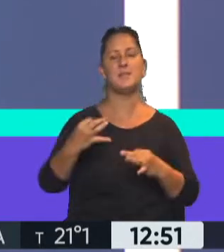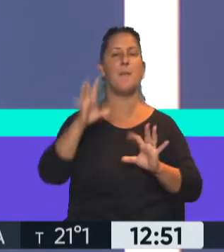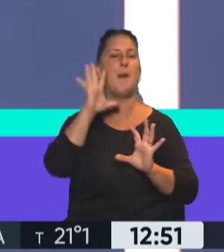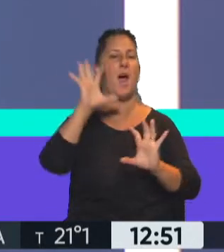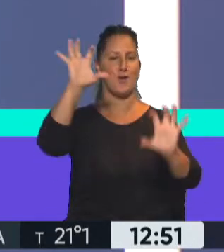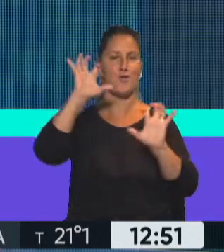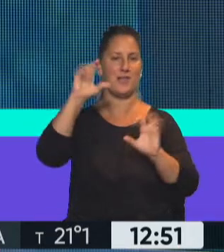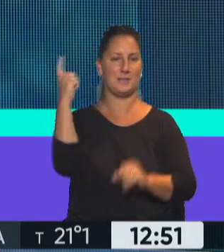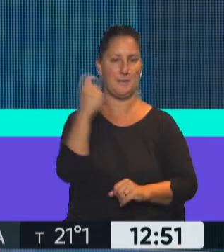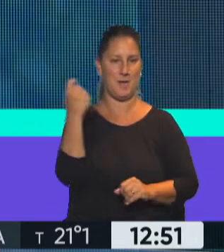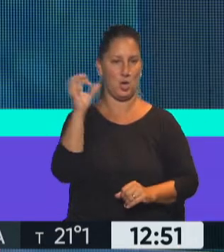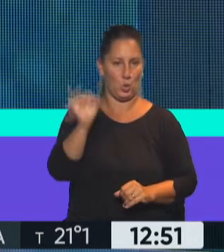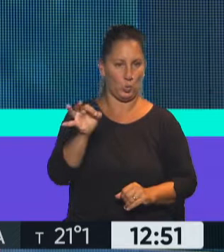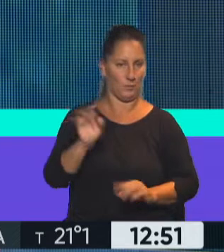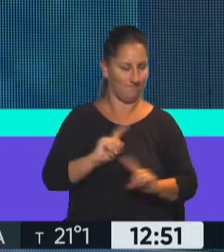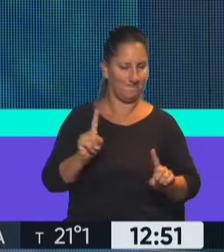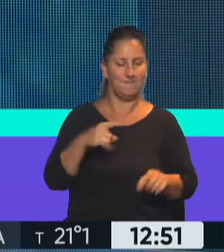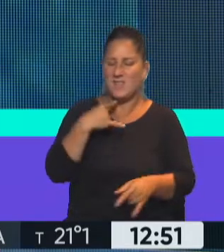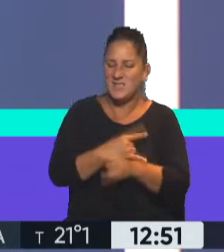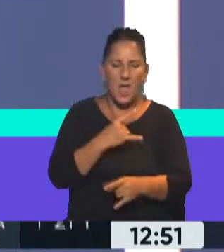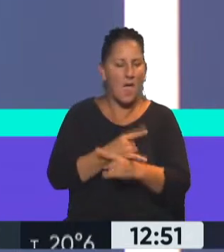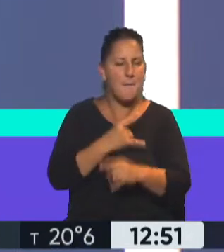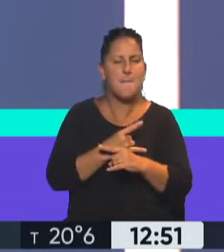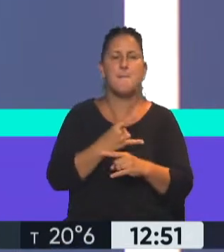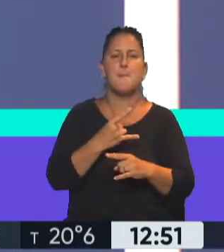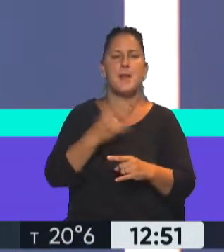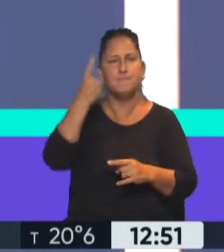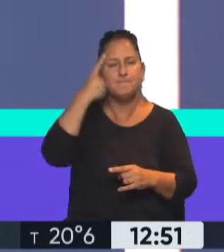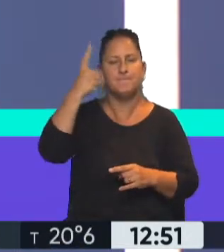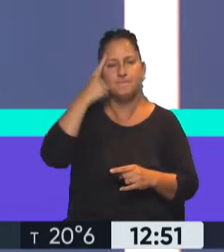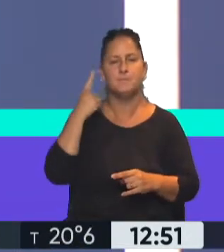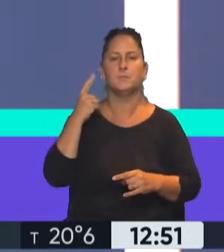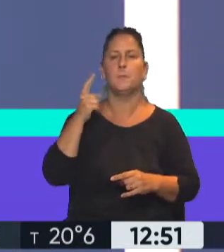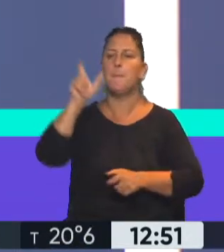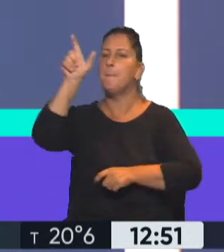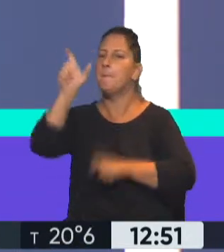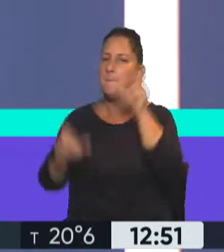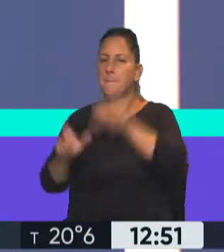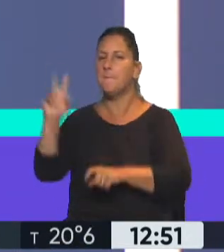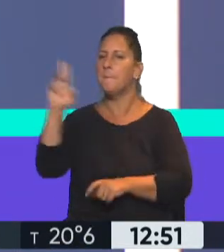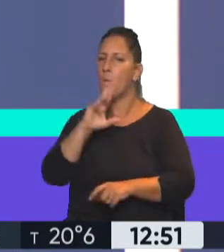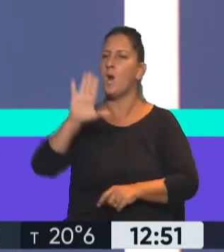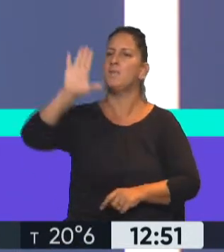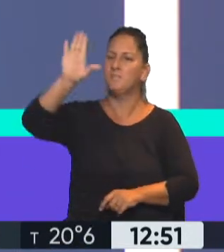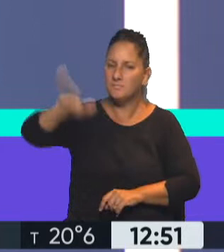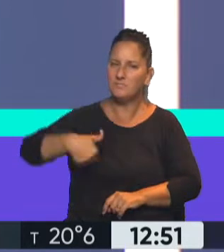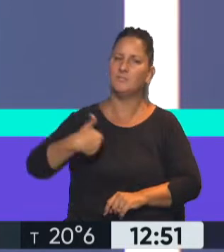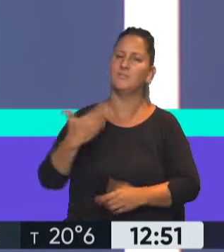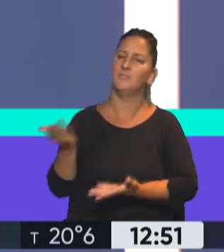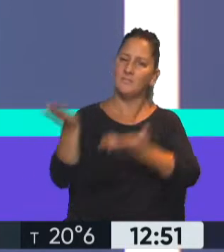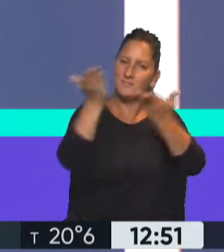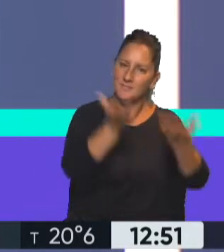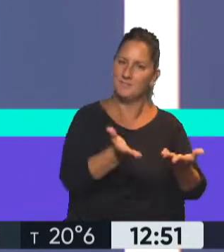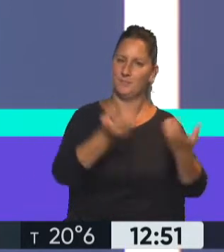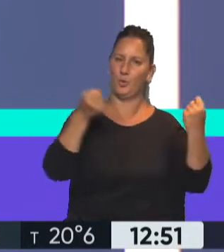decías en el mes de octubre sino que permanentemente no habría que en todo caso ir a buscar a esas mujeres bueno ofrecerles la posibilidad de